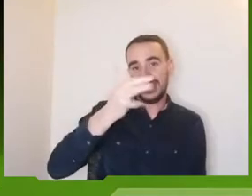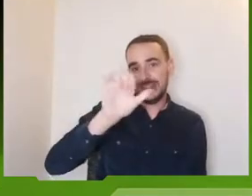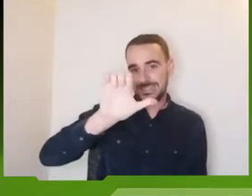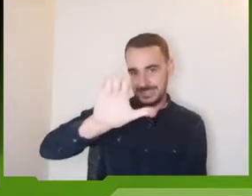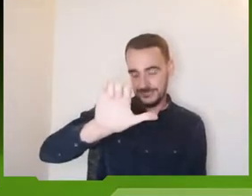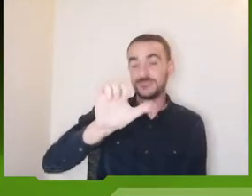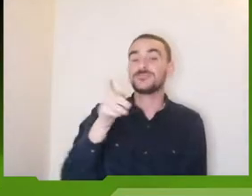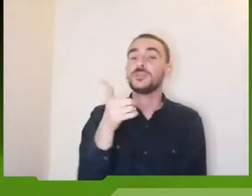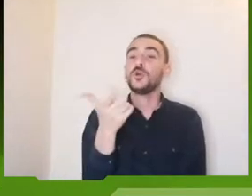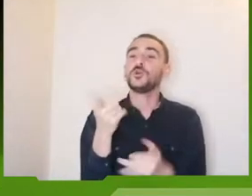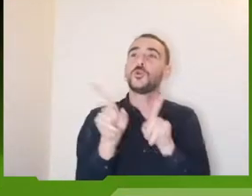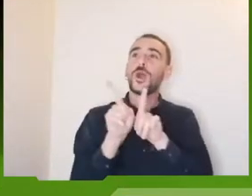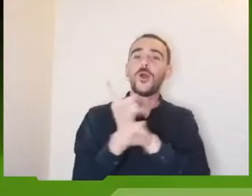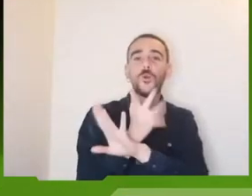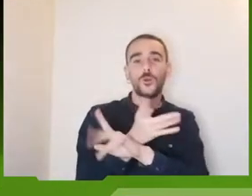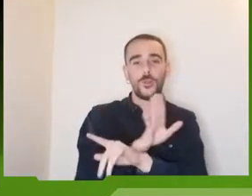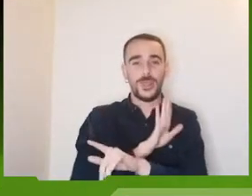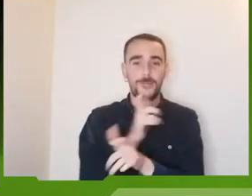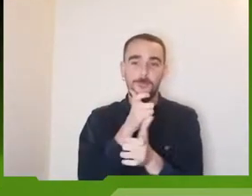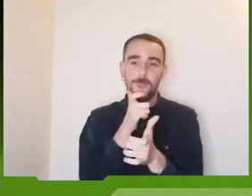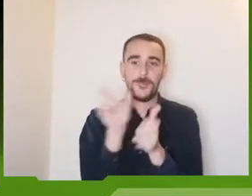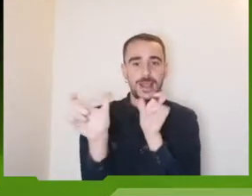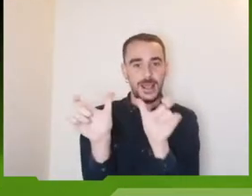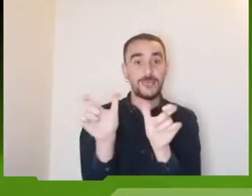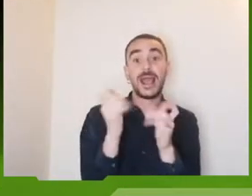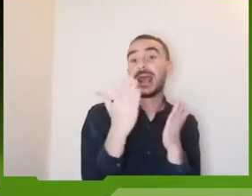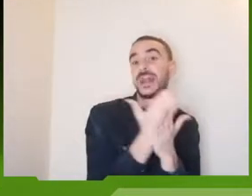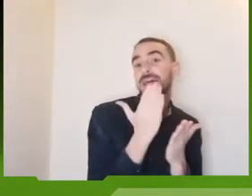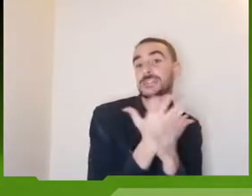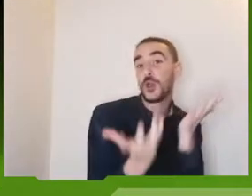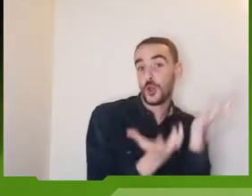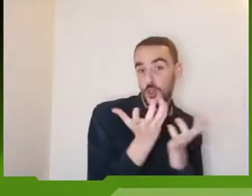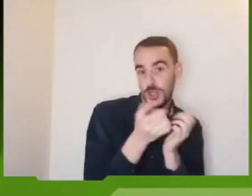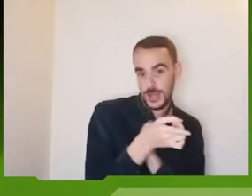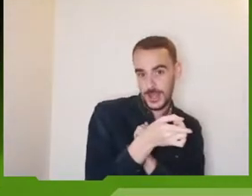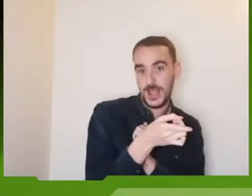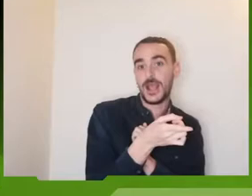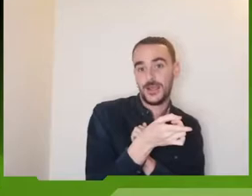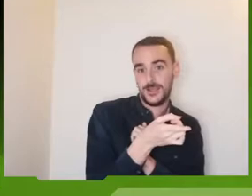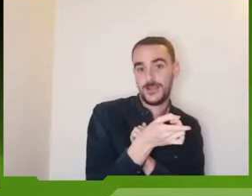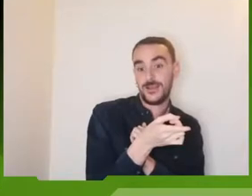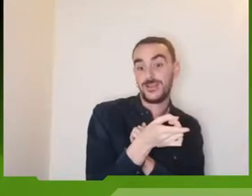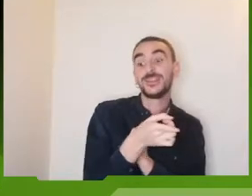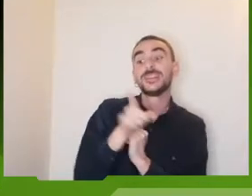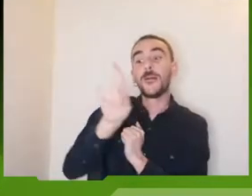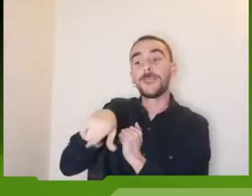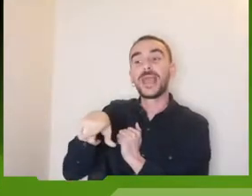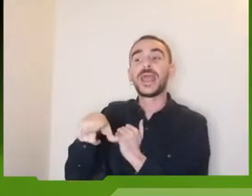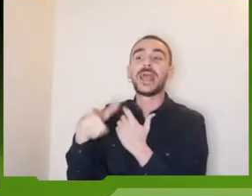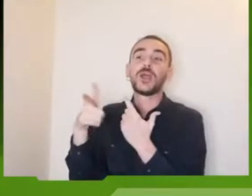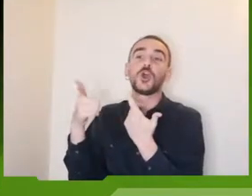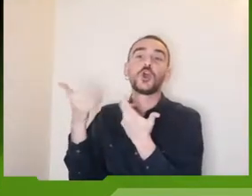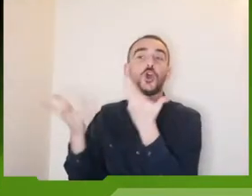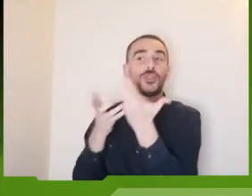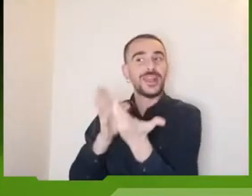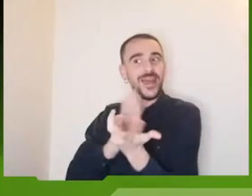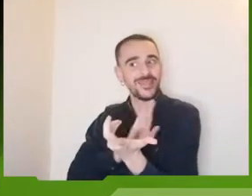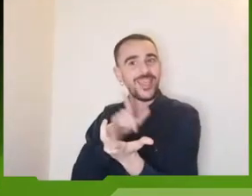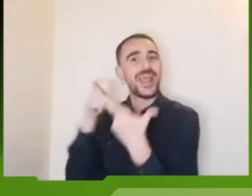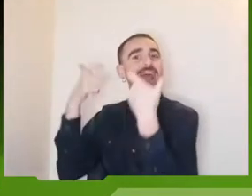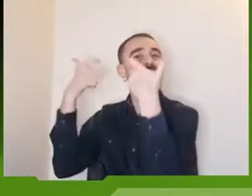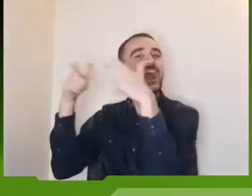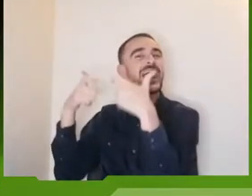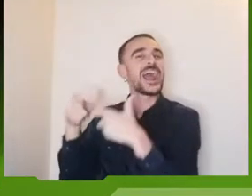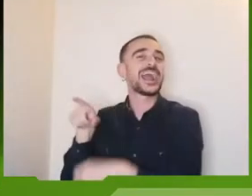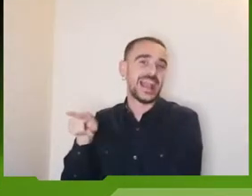de palabras entre clase de cocina, pero al revés, y cocina de clase en, como